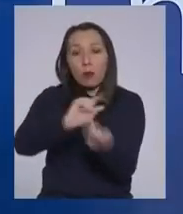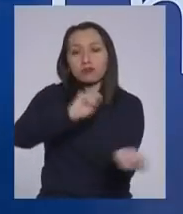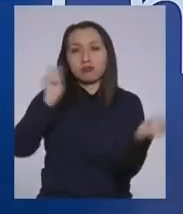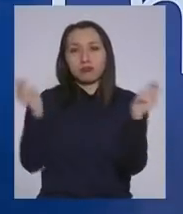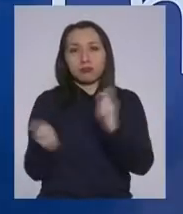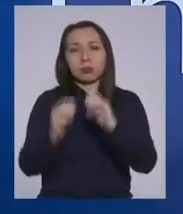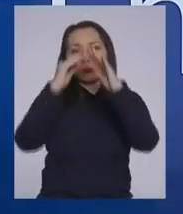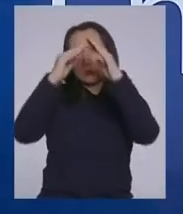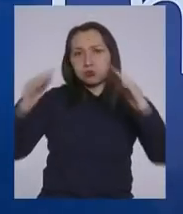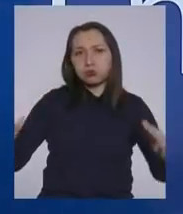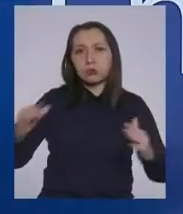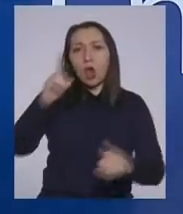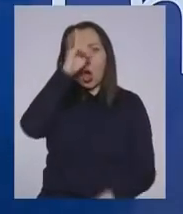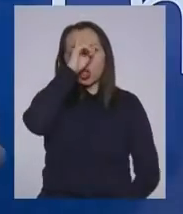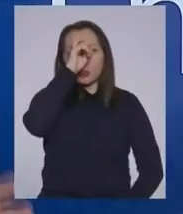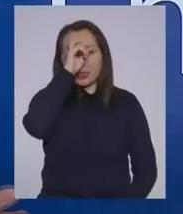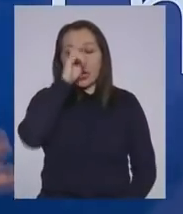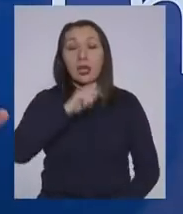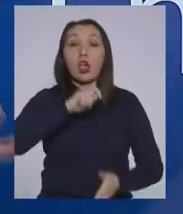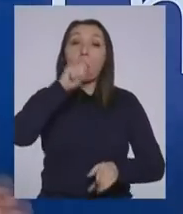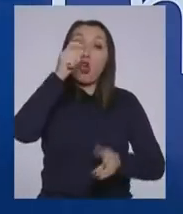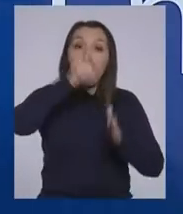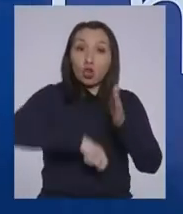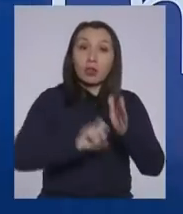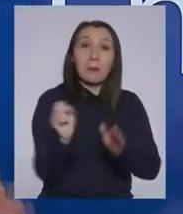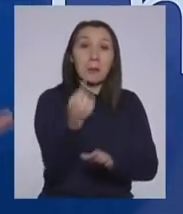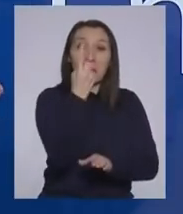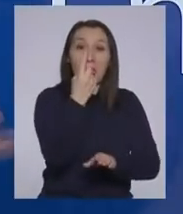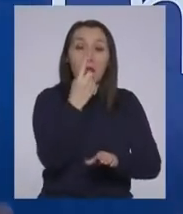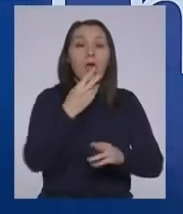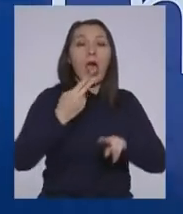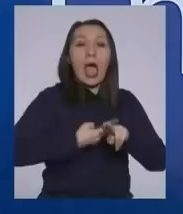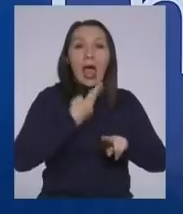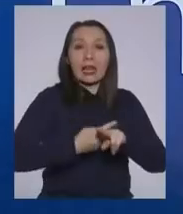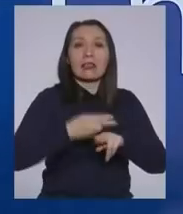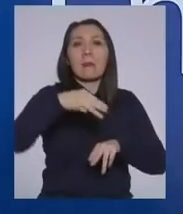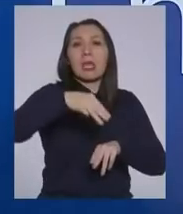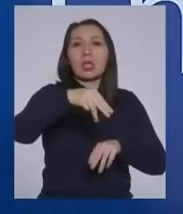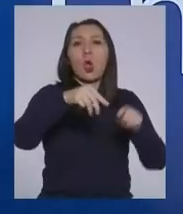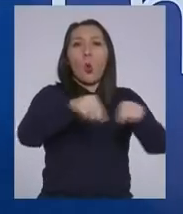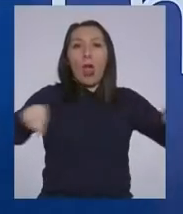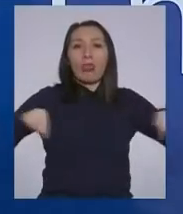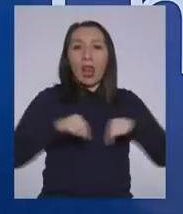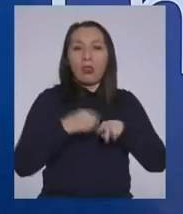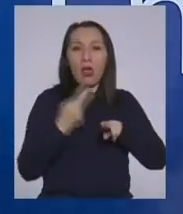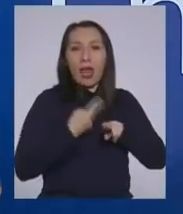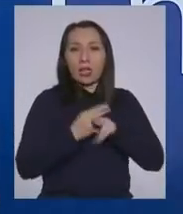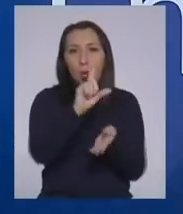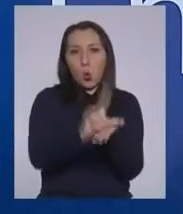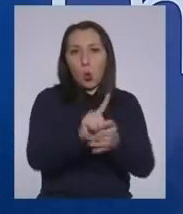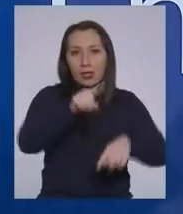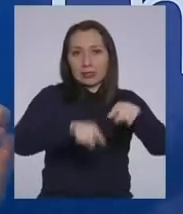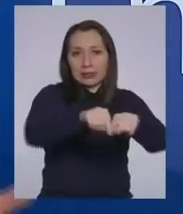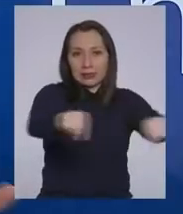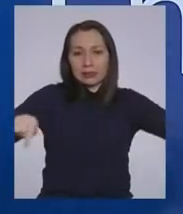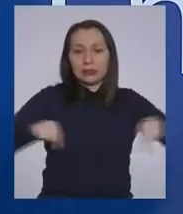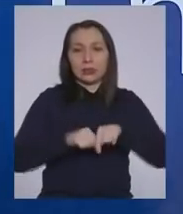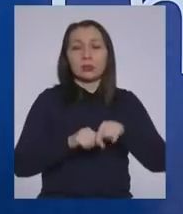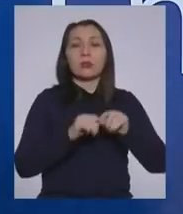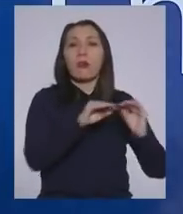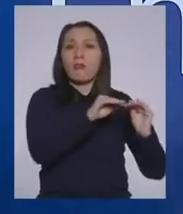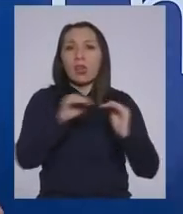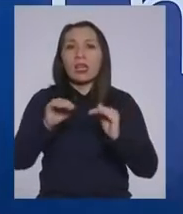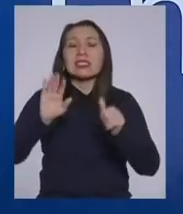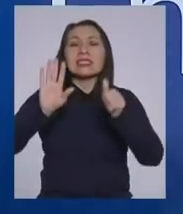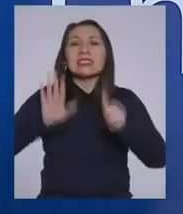Por lo tanto, un primer contrato va al arriendo de ese galpón, de esos metros cuadrados establecidos con un precio fijo, que dimos cuenta que es